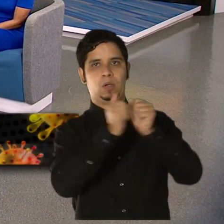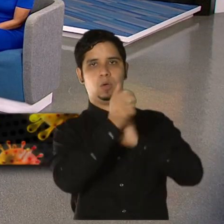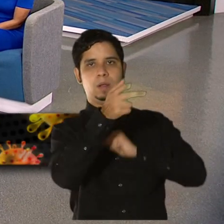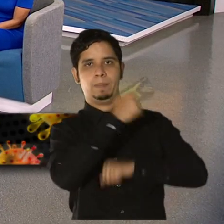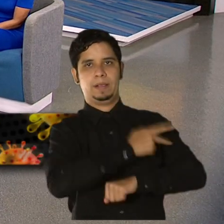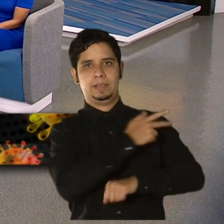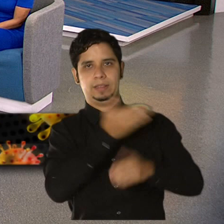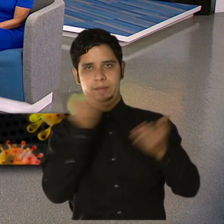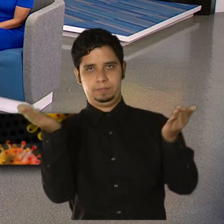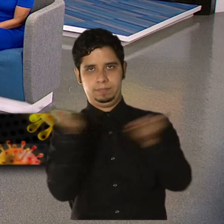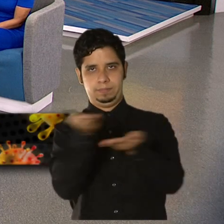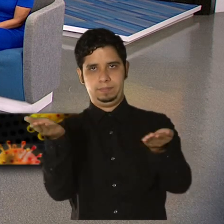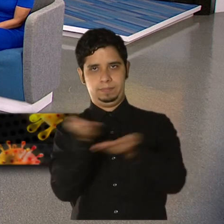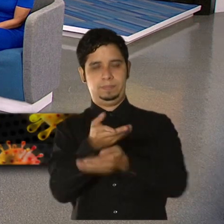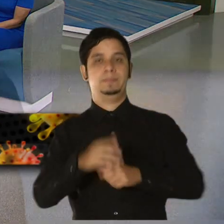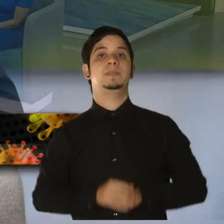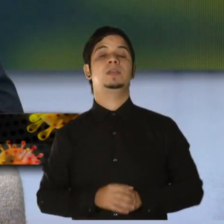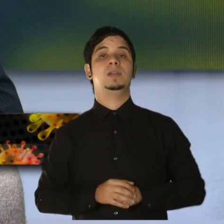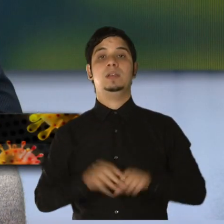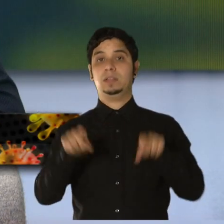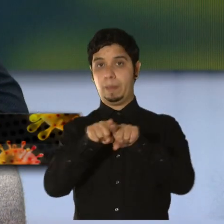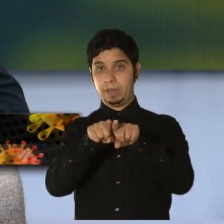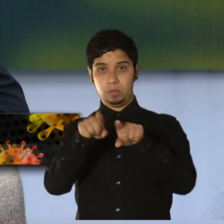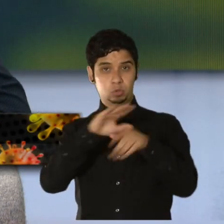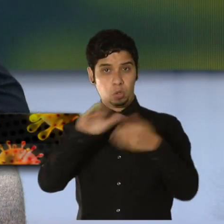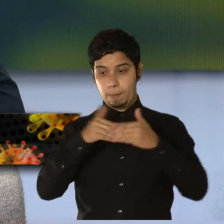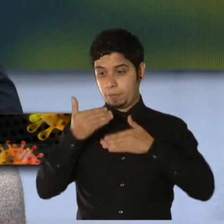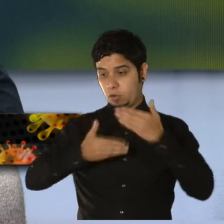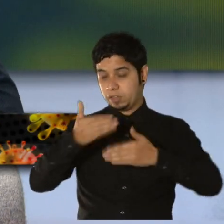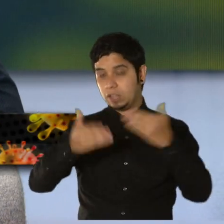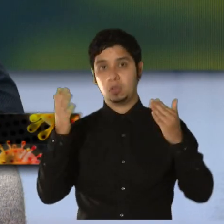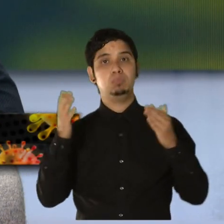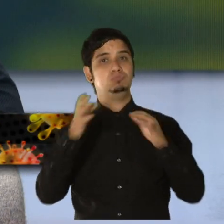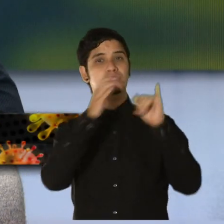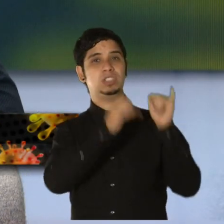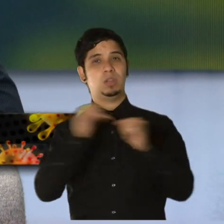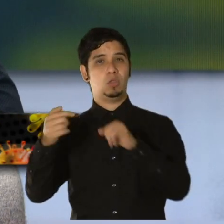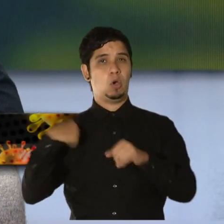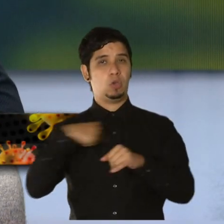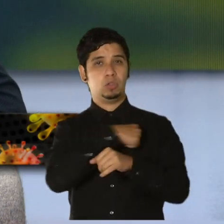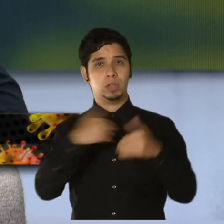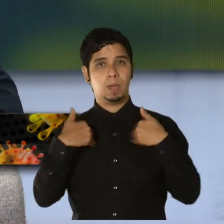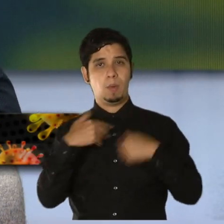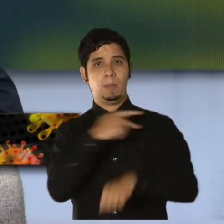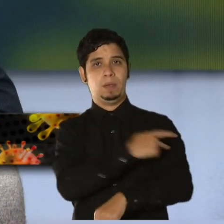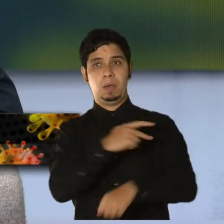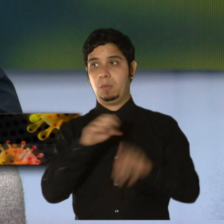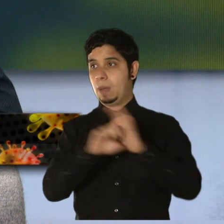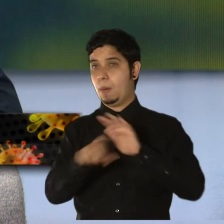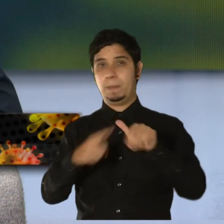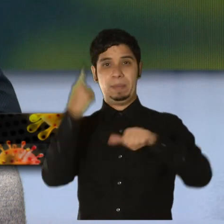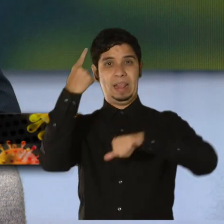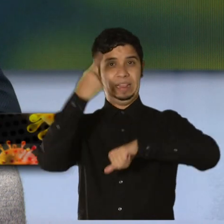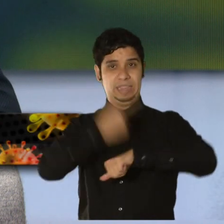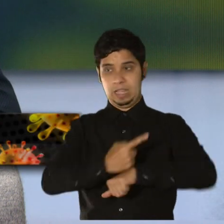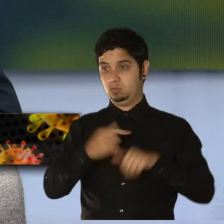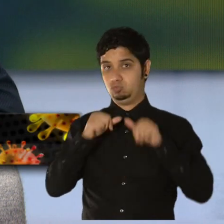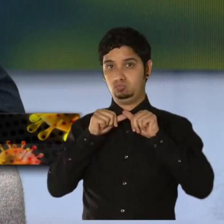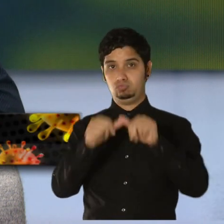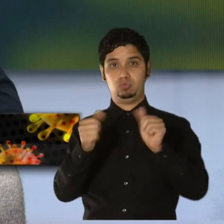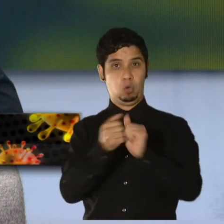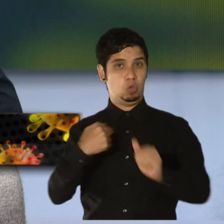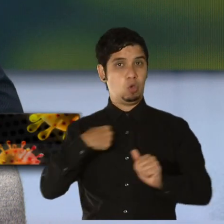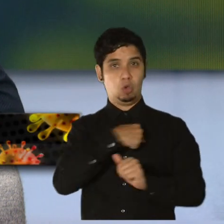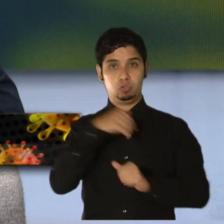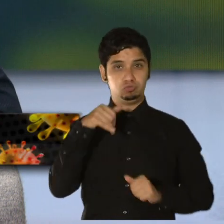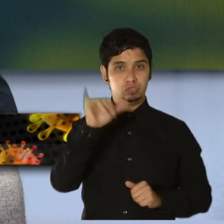individualizado, depende del participante. Nosotros tenemos participantes desde el primer día que todavía continúan con nosotros,